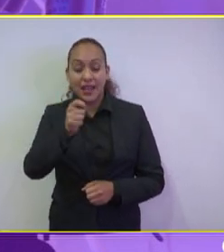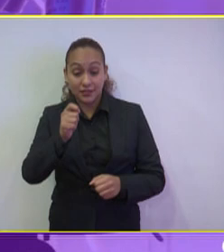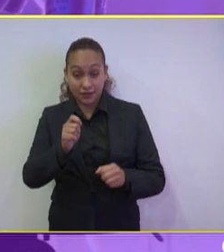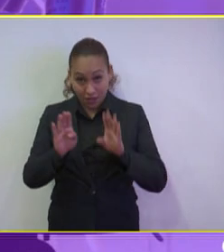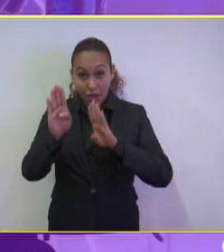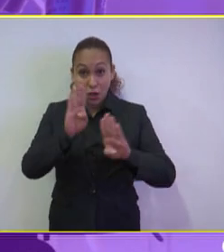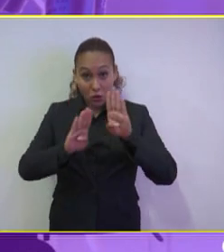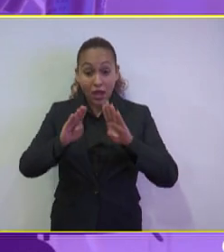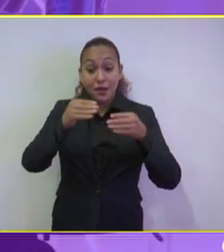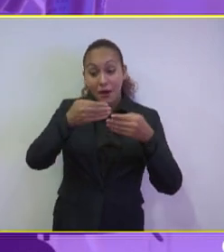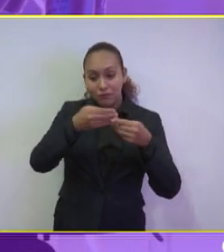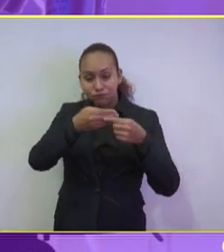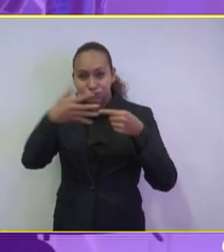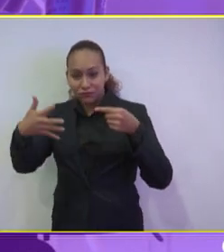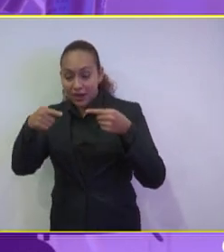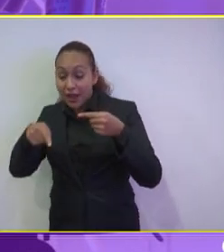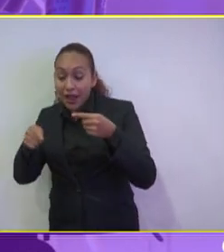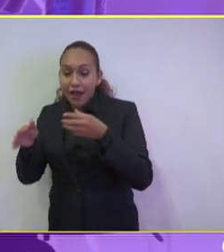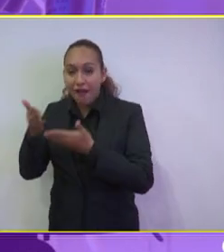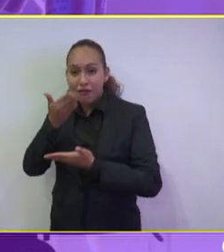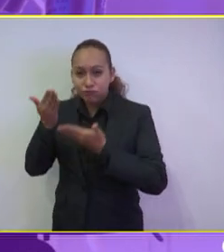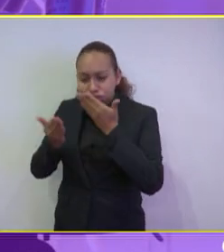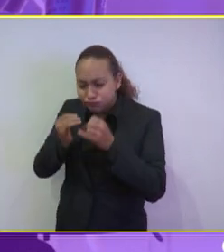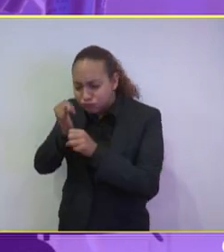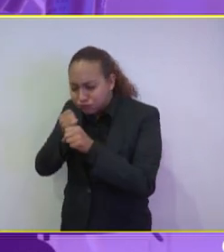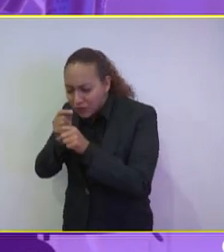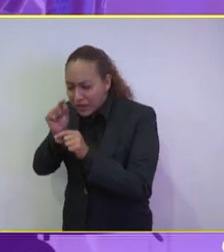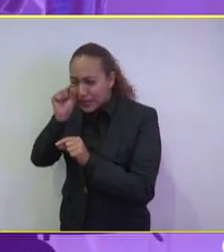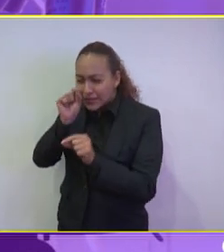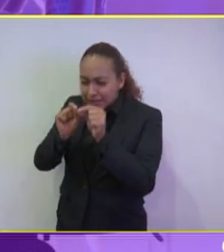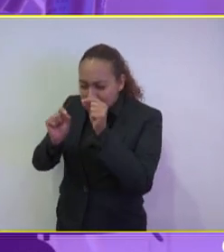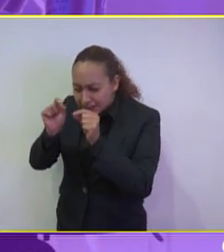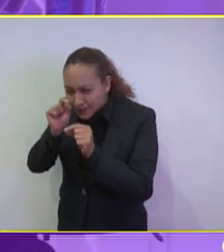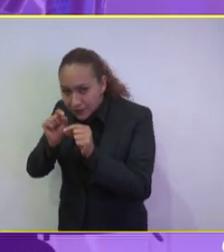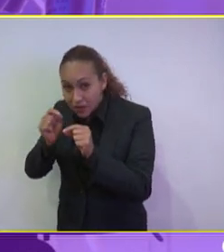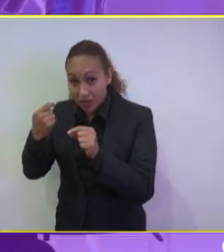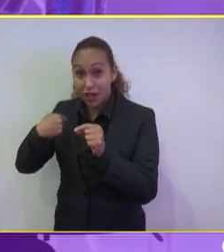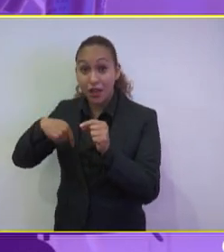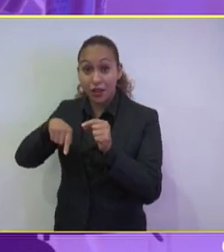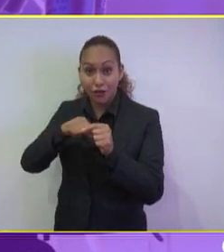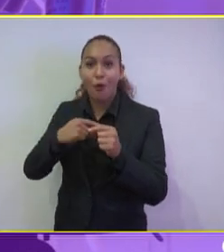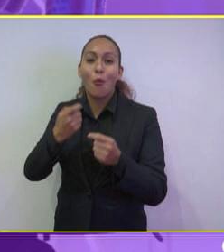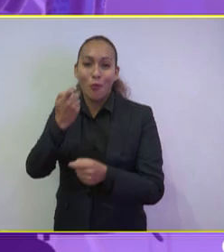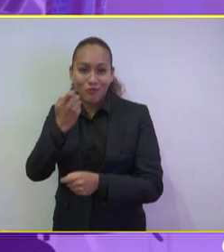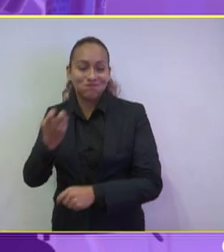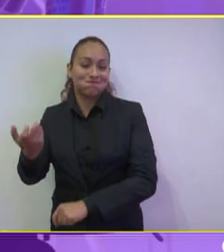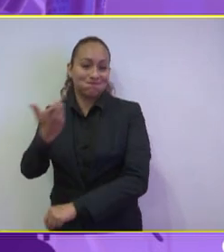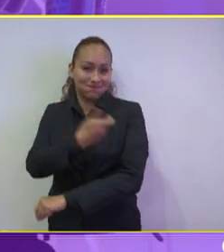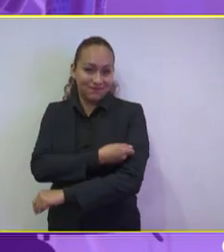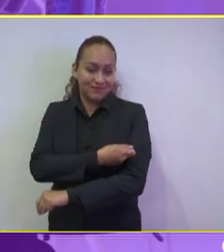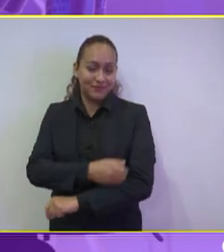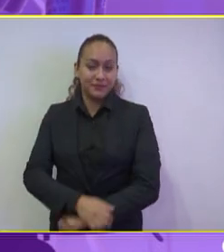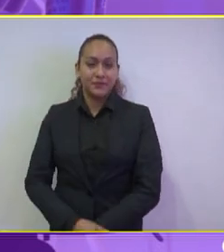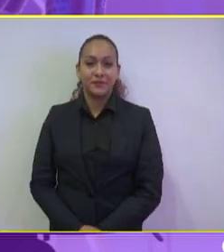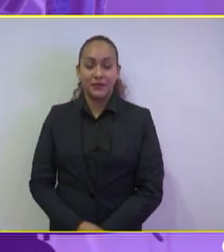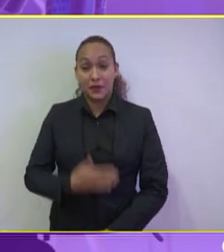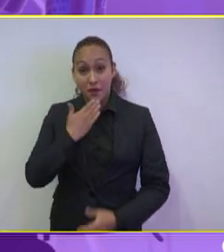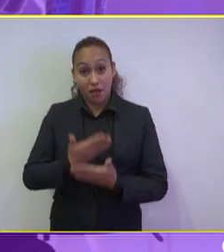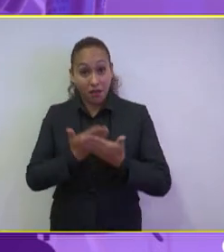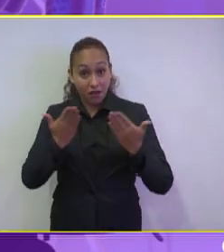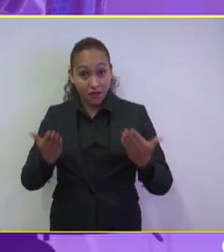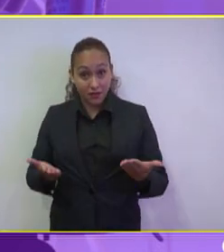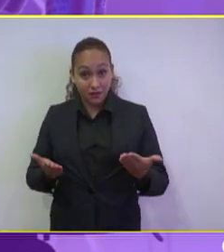biología que se encarga de estudiar los microorganismos, y gracias a ella, la mayoría de nosotros estamos vacunados. Bueno, en la